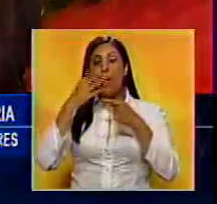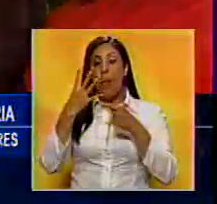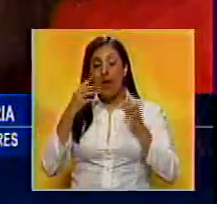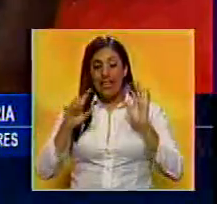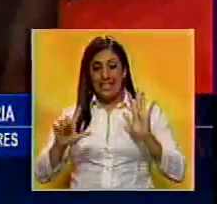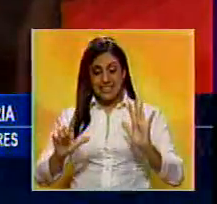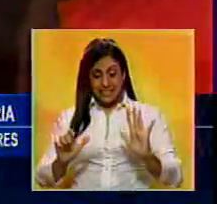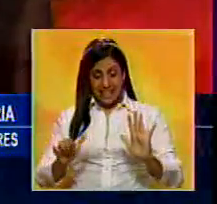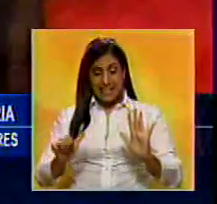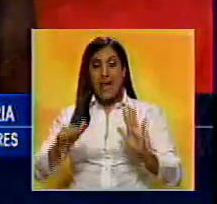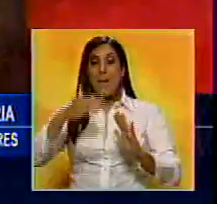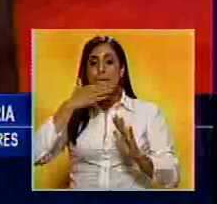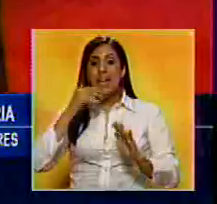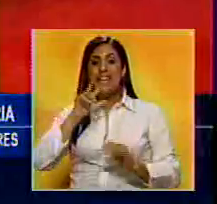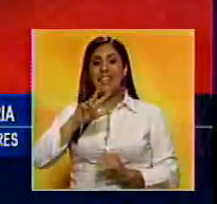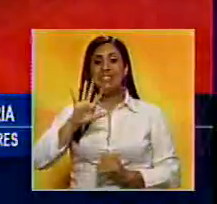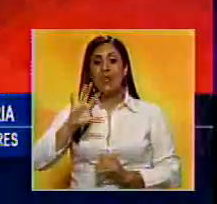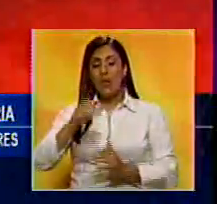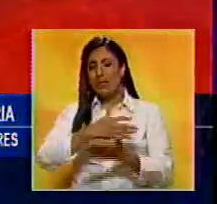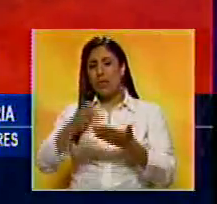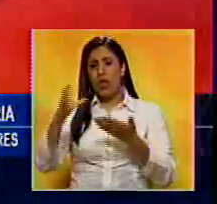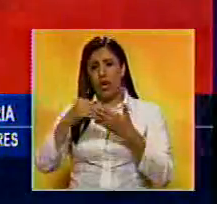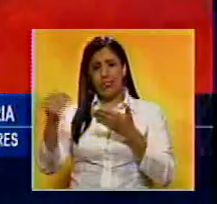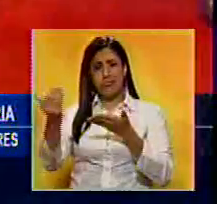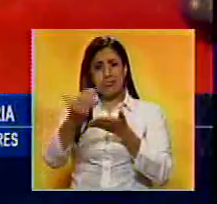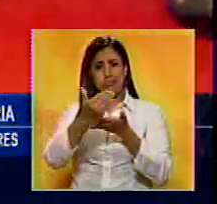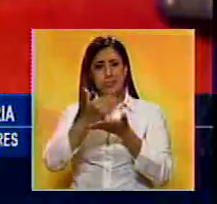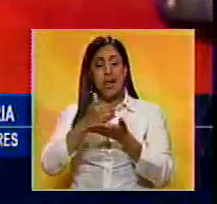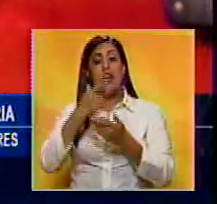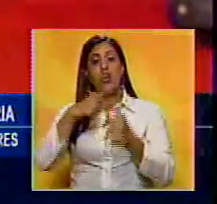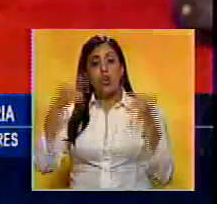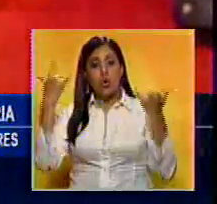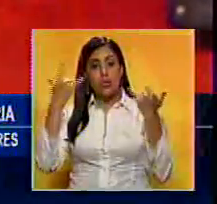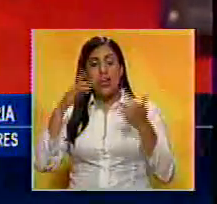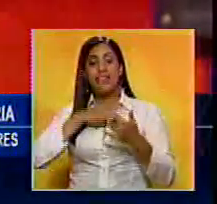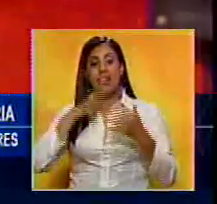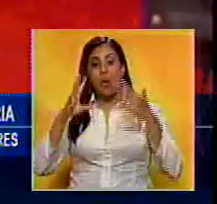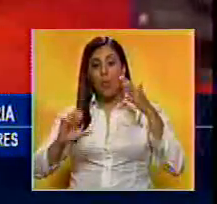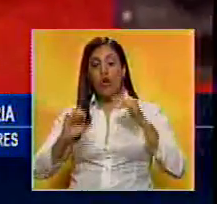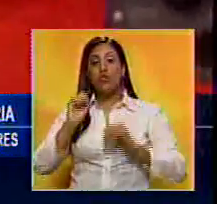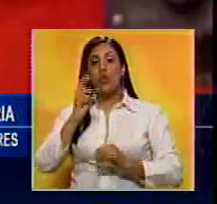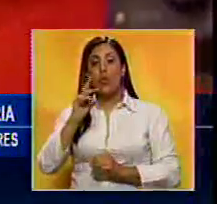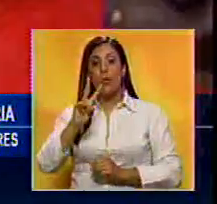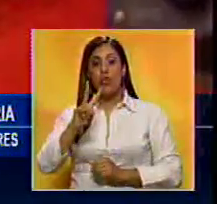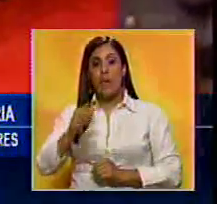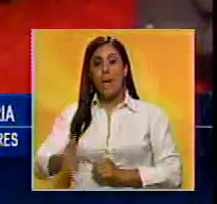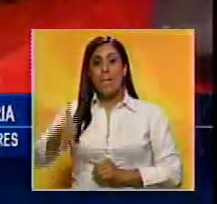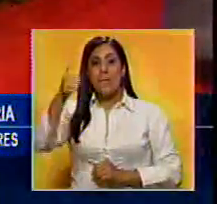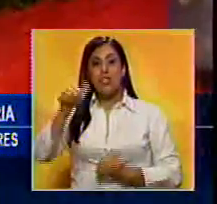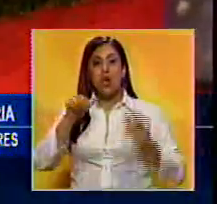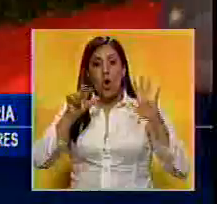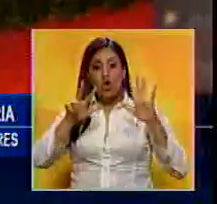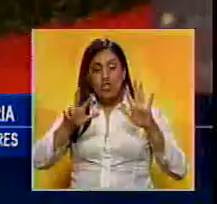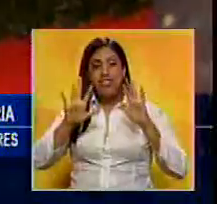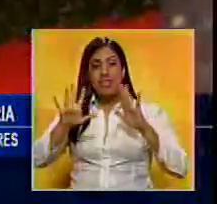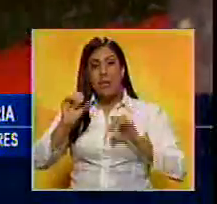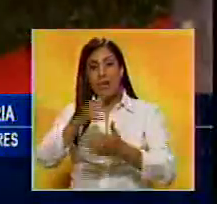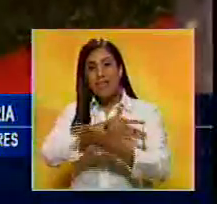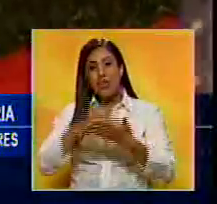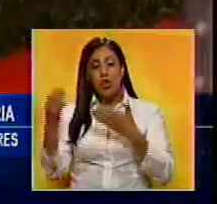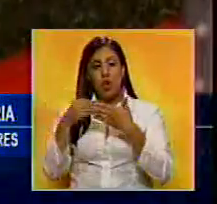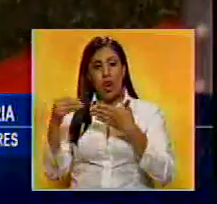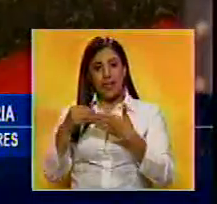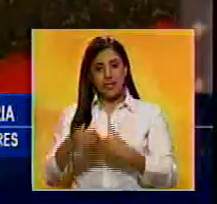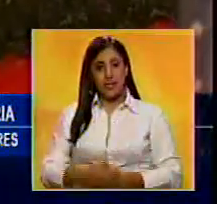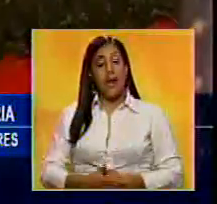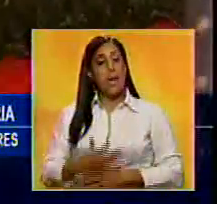46 de la lista con 350 millones de dólares y El rapero ocupa el puesto número dos con más de 850 millones